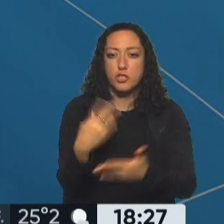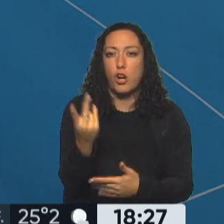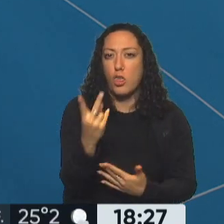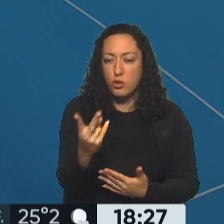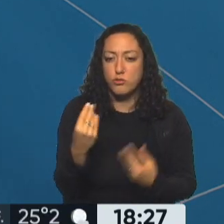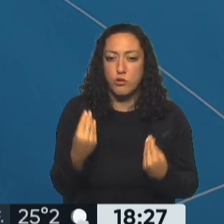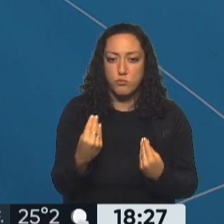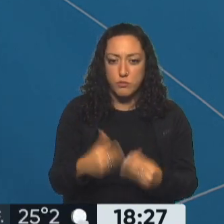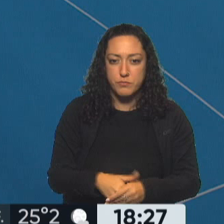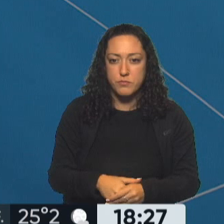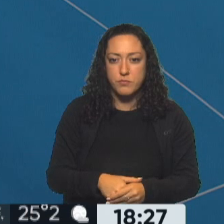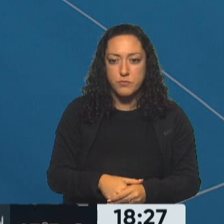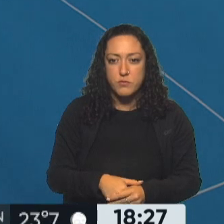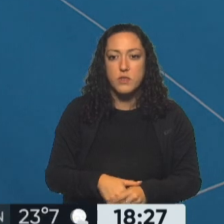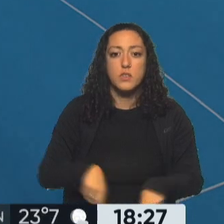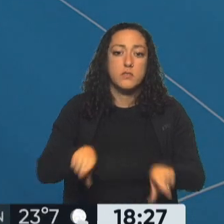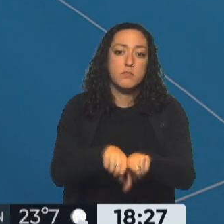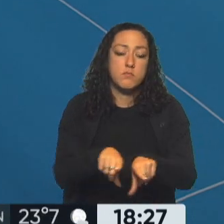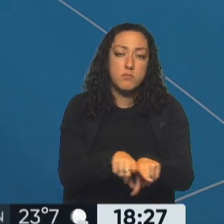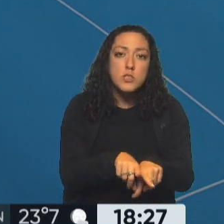eleccionarios, con todo lo que eso implica, ¿no?